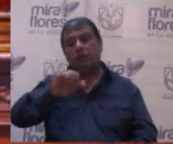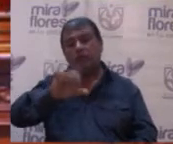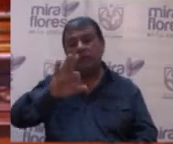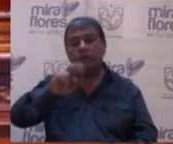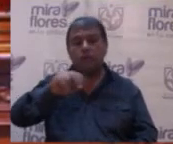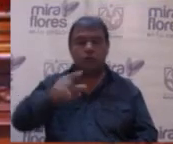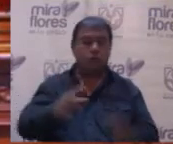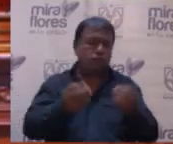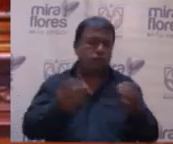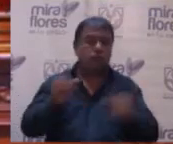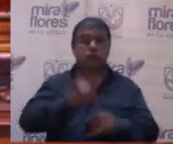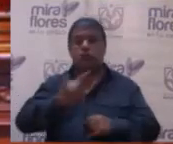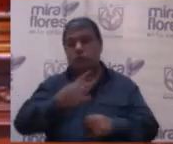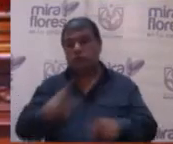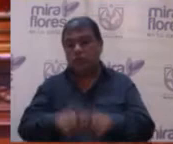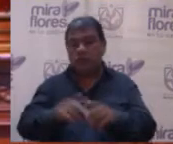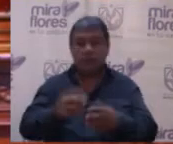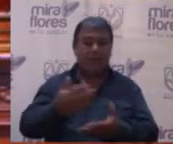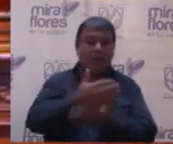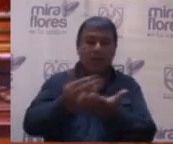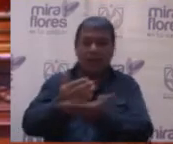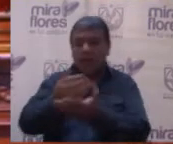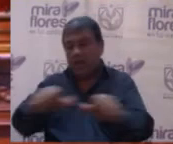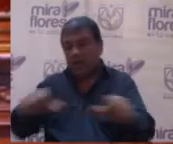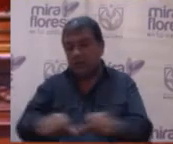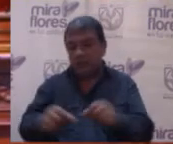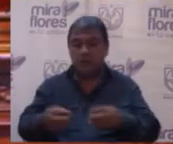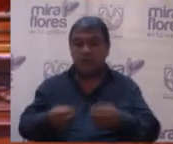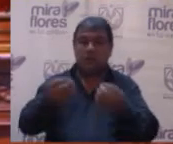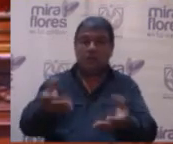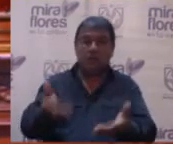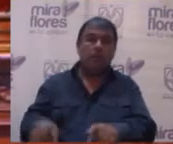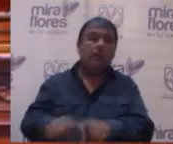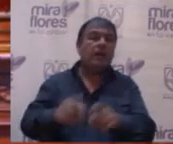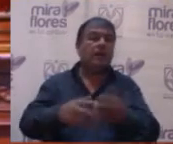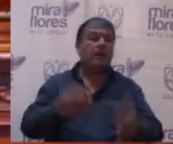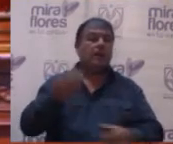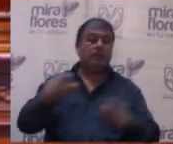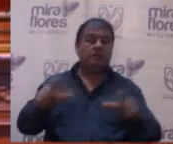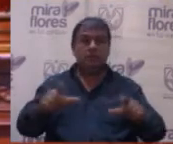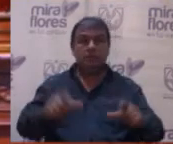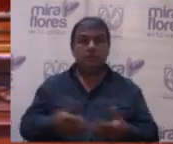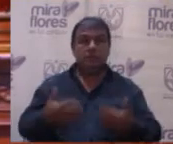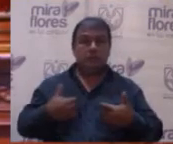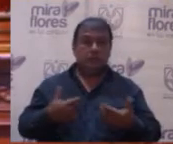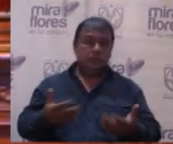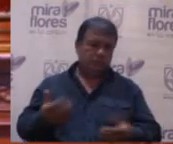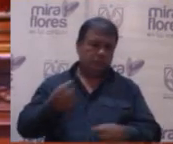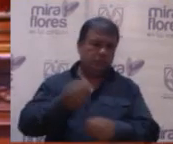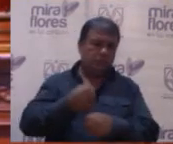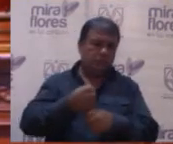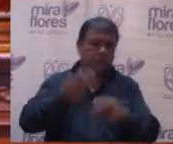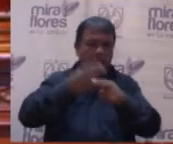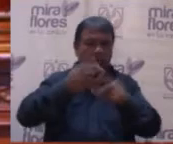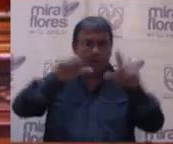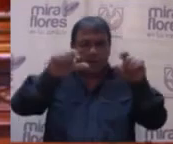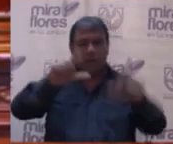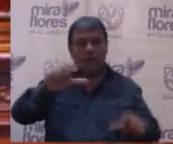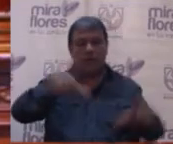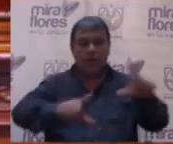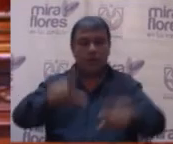los adultos mayores, espacios que están siendo concebidos para laboratorios de incubación. Y